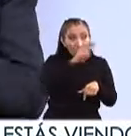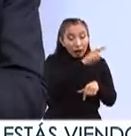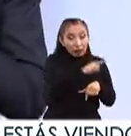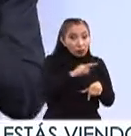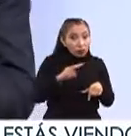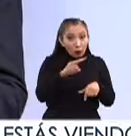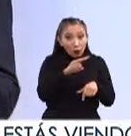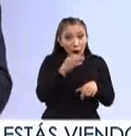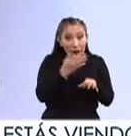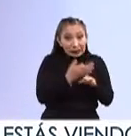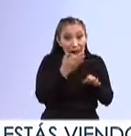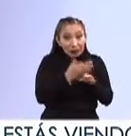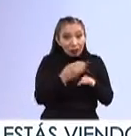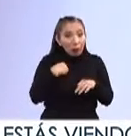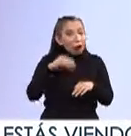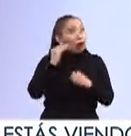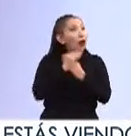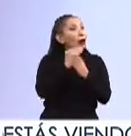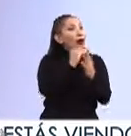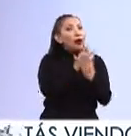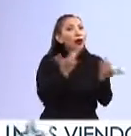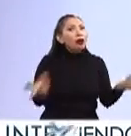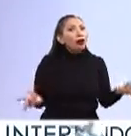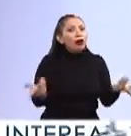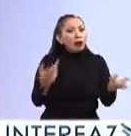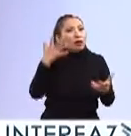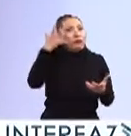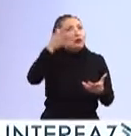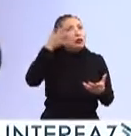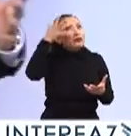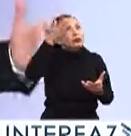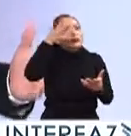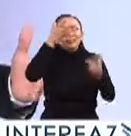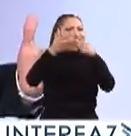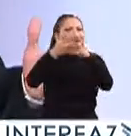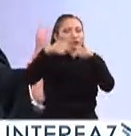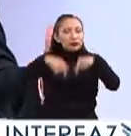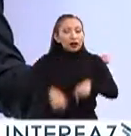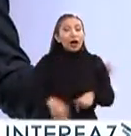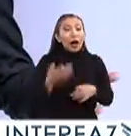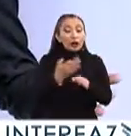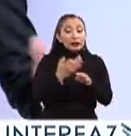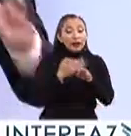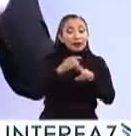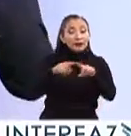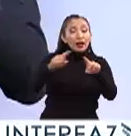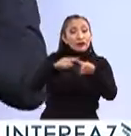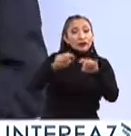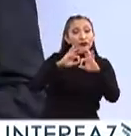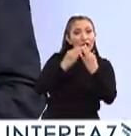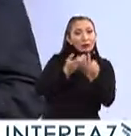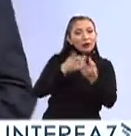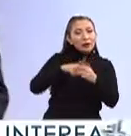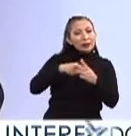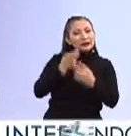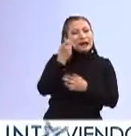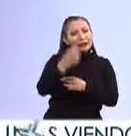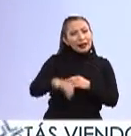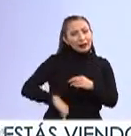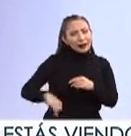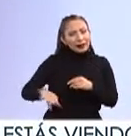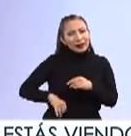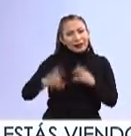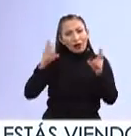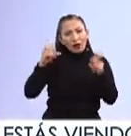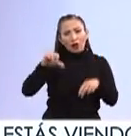conceptualizando en el momento preciso de cuando se están estudiando. Modelos en el mundo están apareciendo, así que iniciamos con este